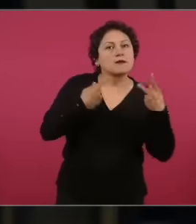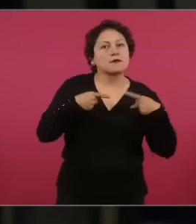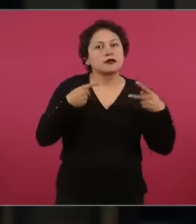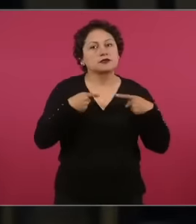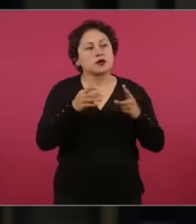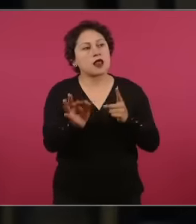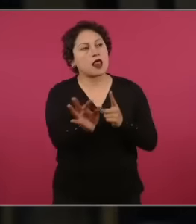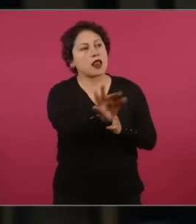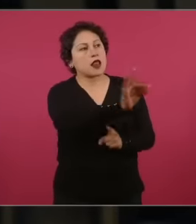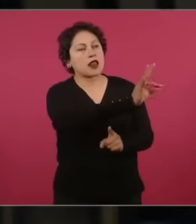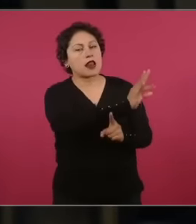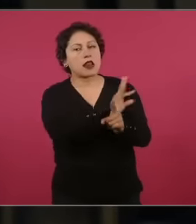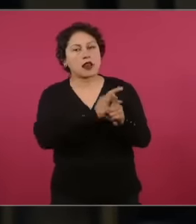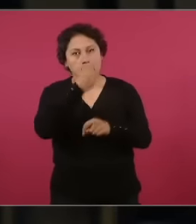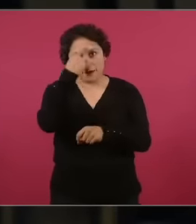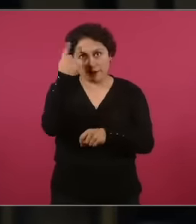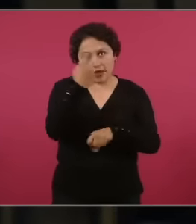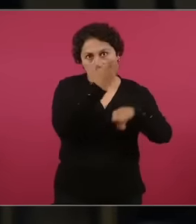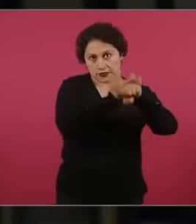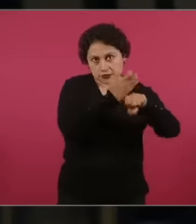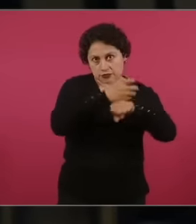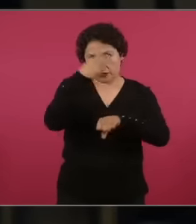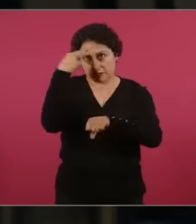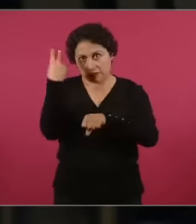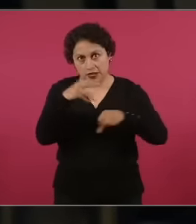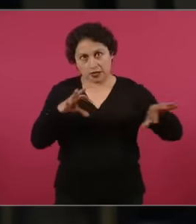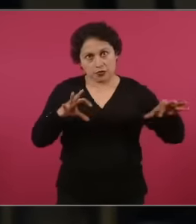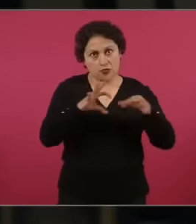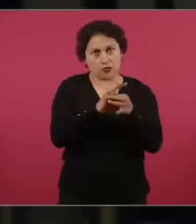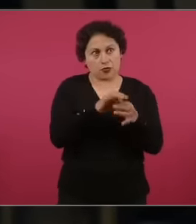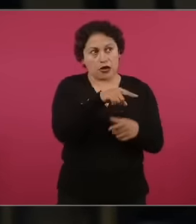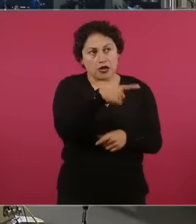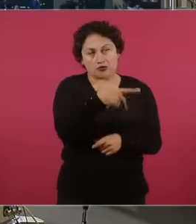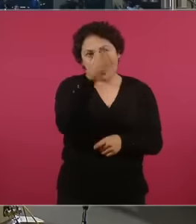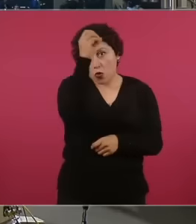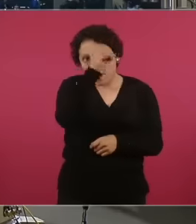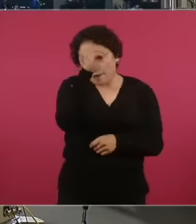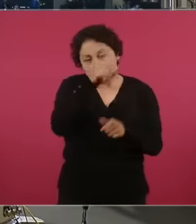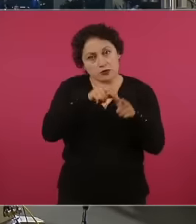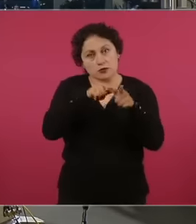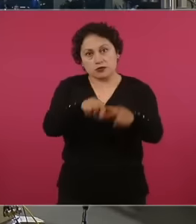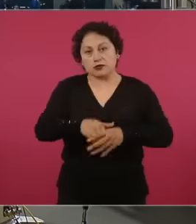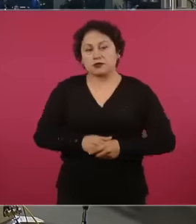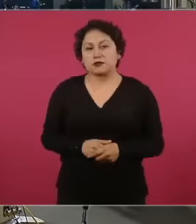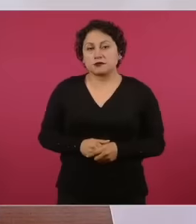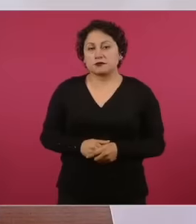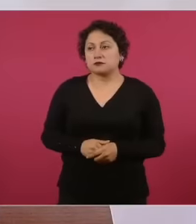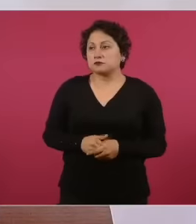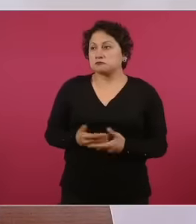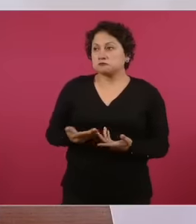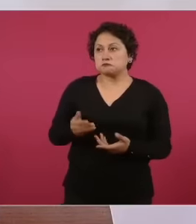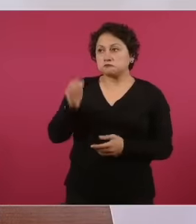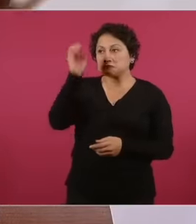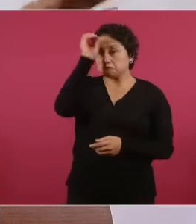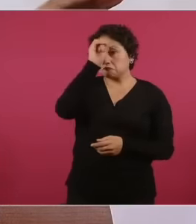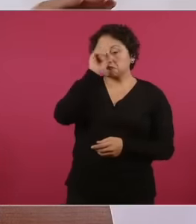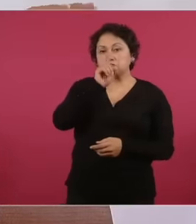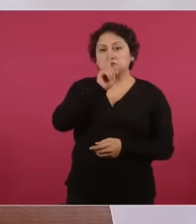para Estados Unidos y México en torno a este tema. Va a seguir opinando. Sin comentario.